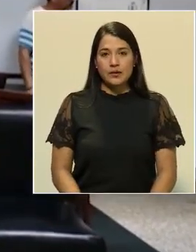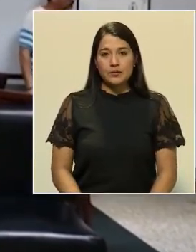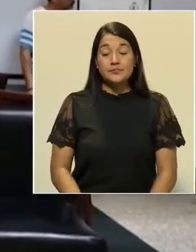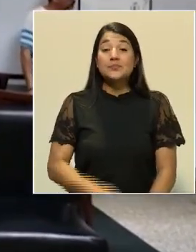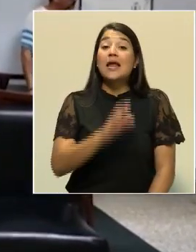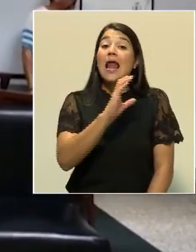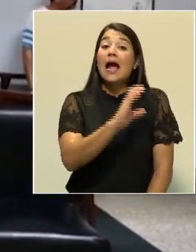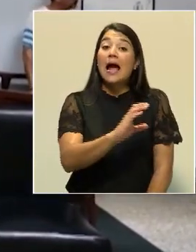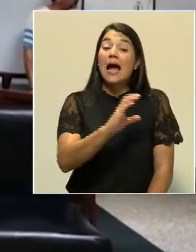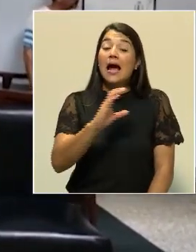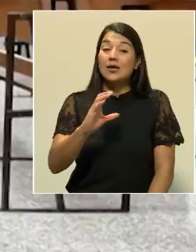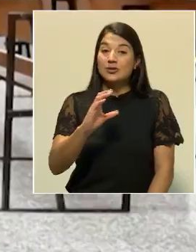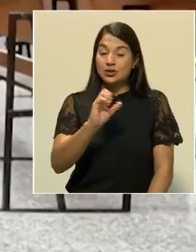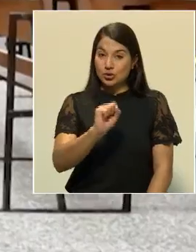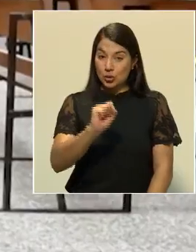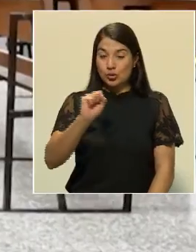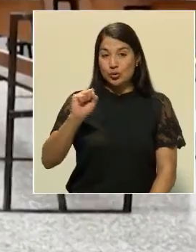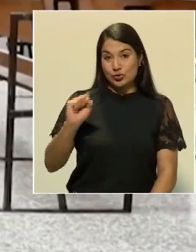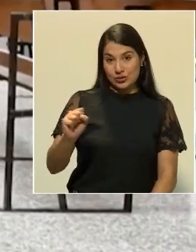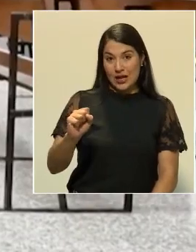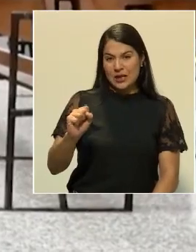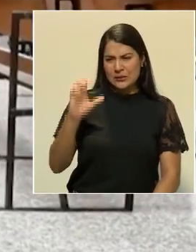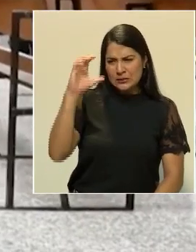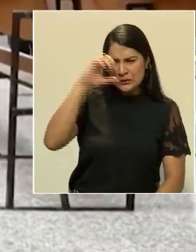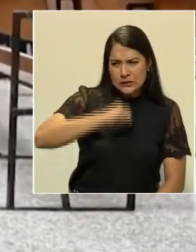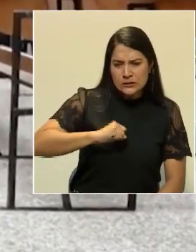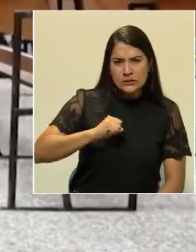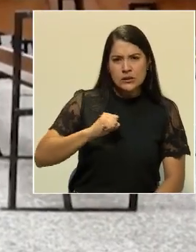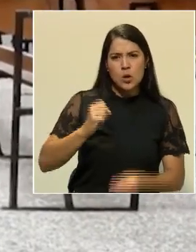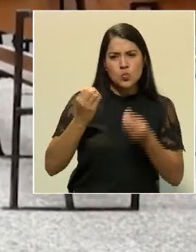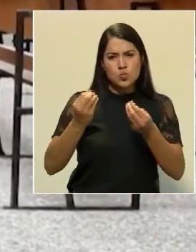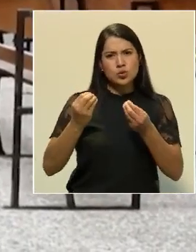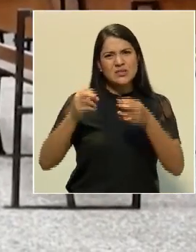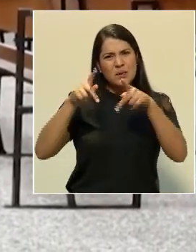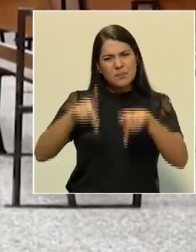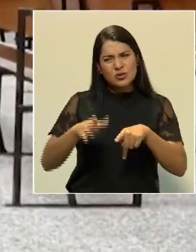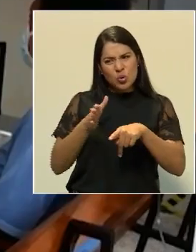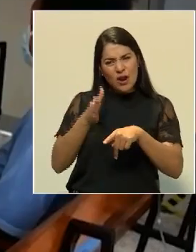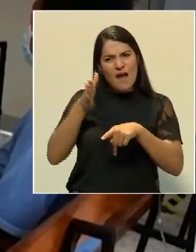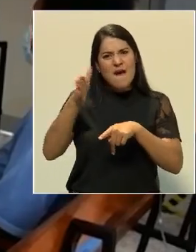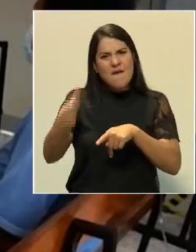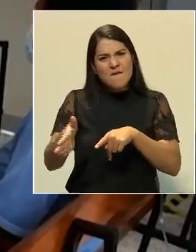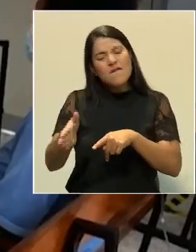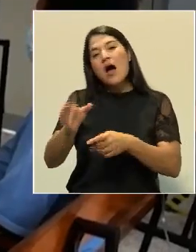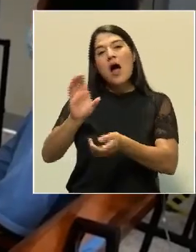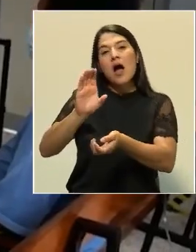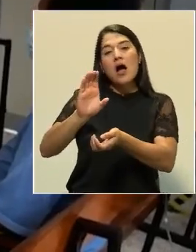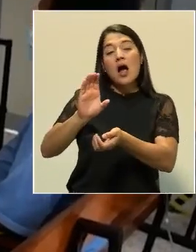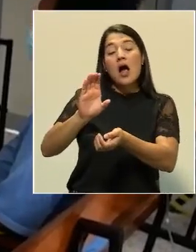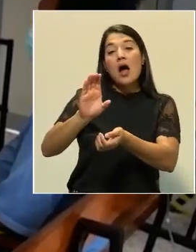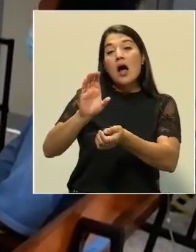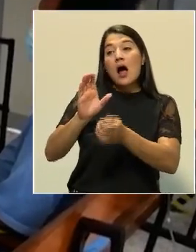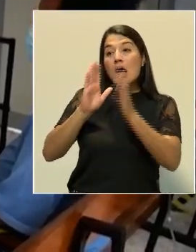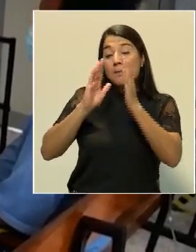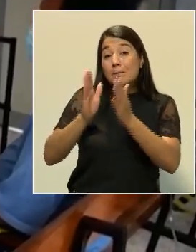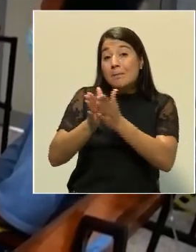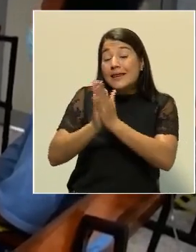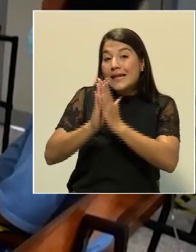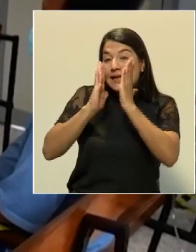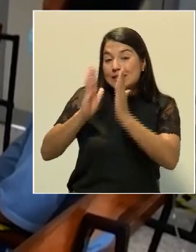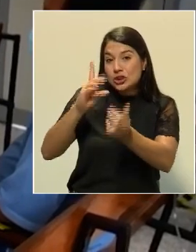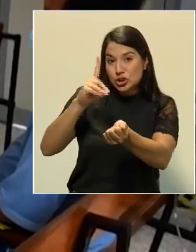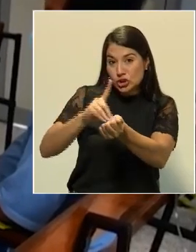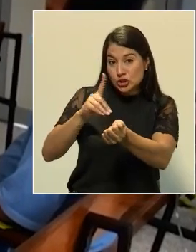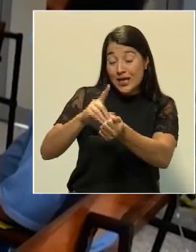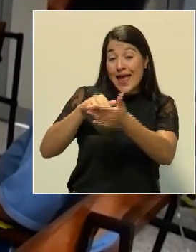La Caja Costarricense de Seguro Social detectó un incremento en las consultas de pacientes con fiebre y tos en 51 distritos de